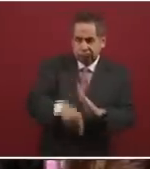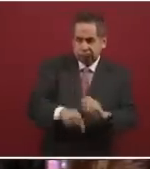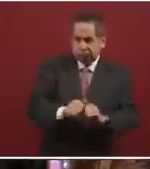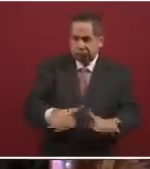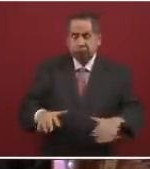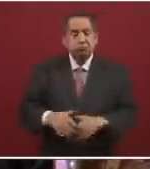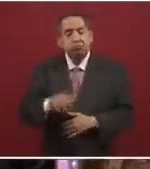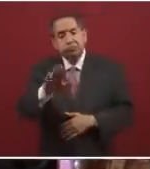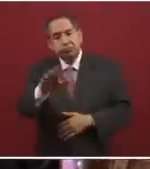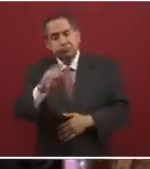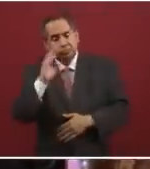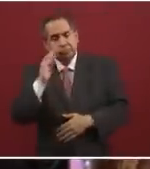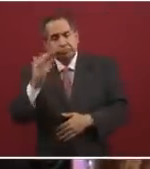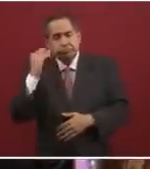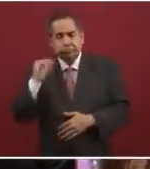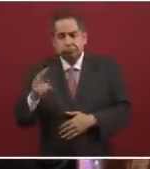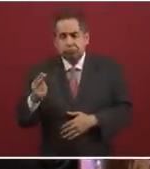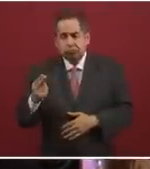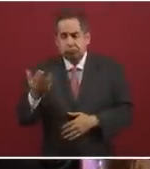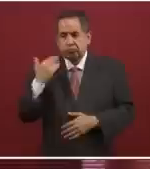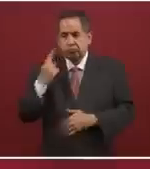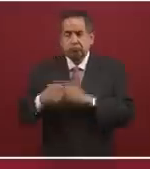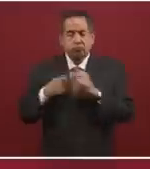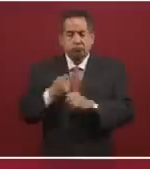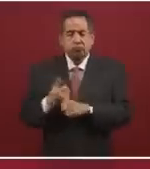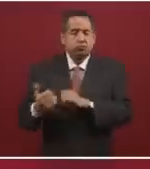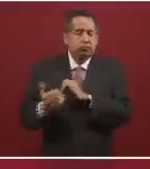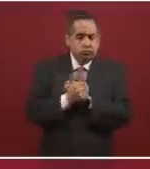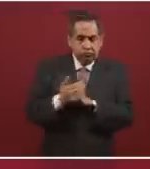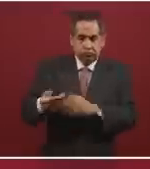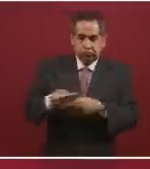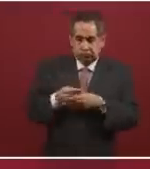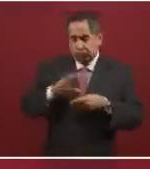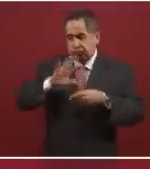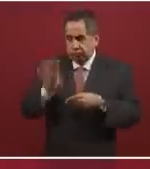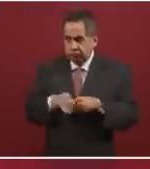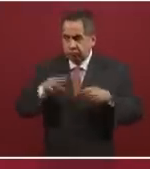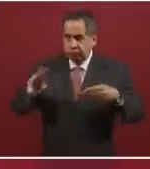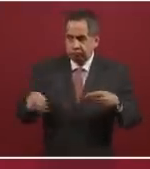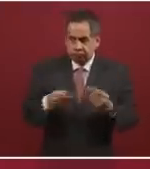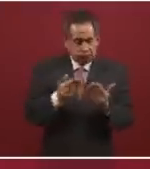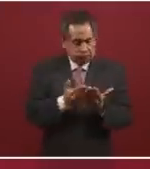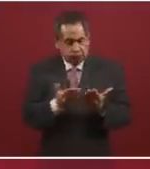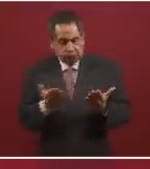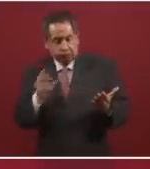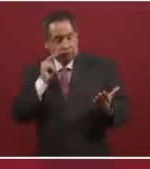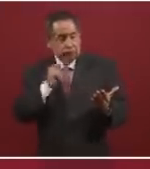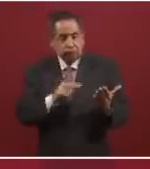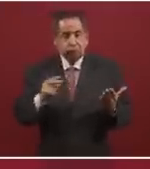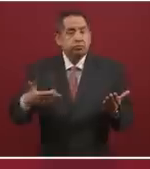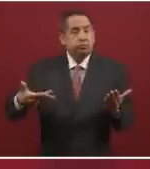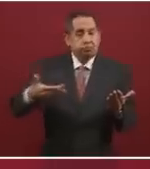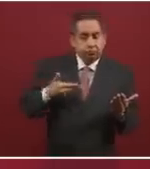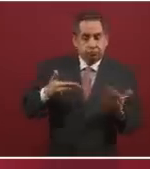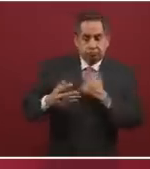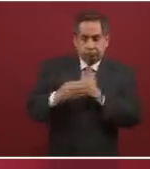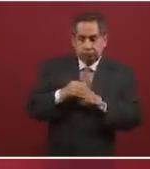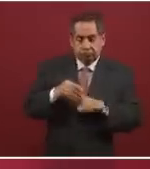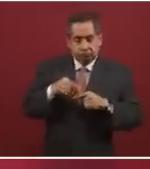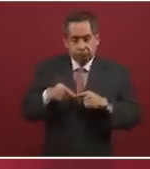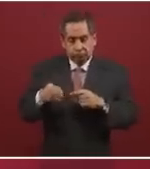en noviembre del año pasado, se complementó durante estos